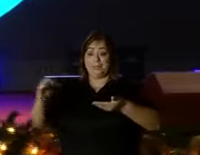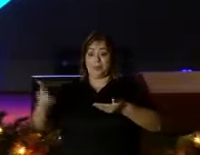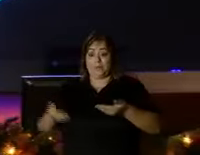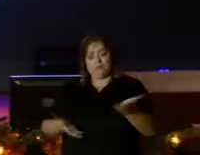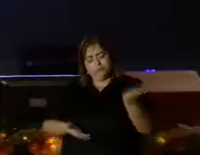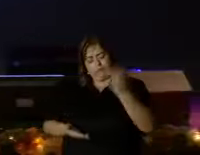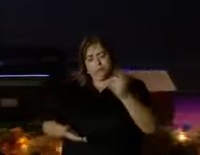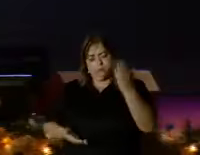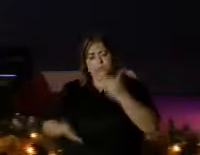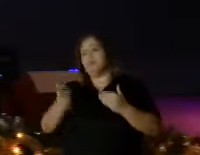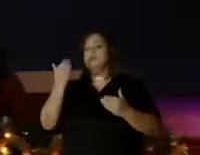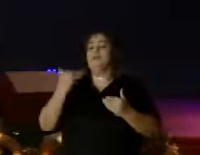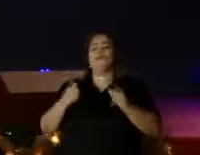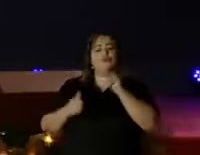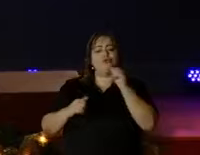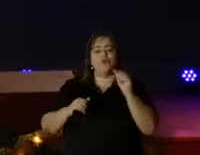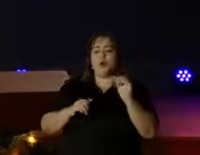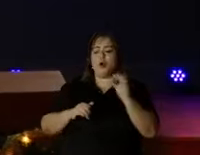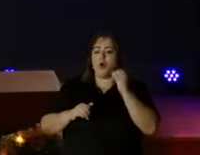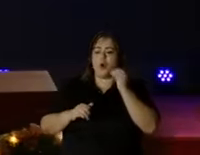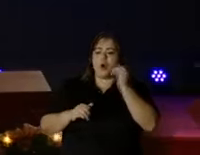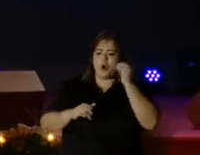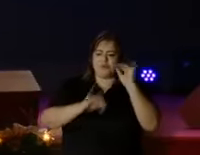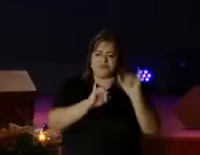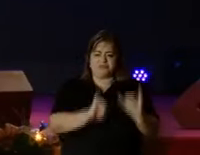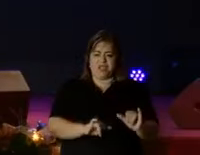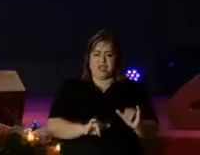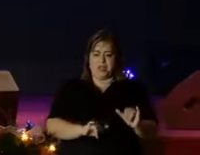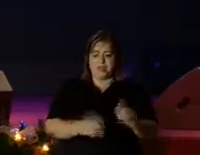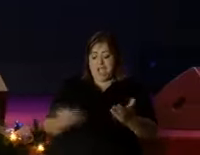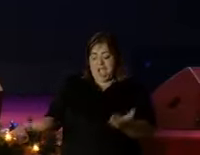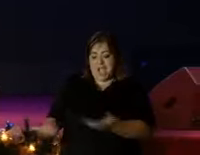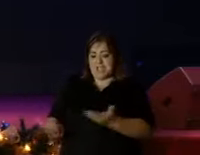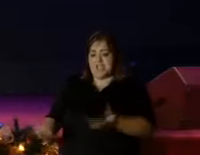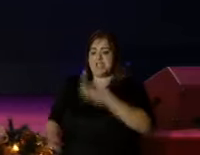Es que yo no sé para qué se quedan, si aquí está bueno. Aquí